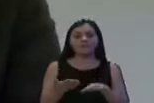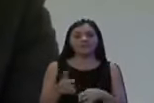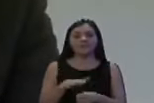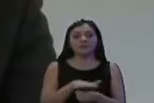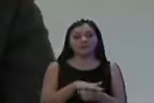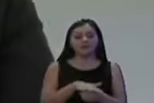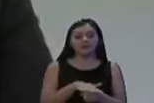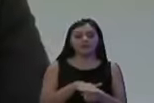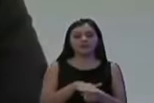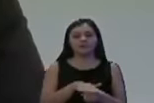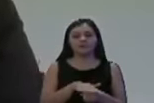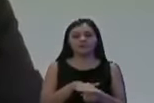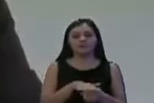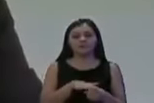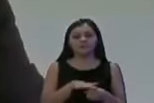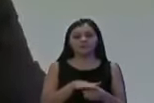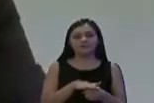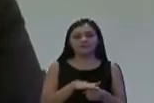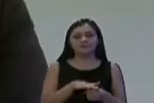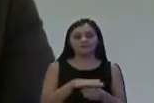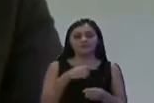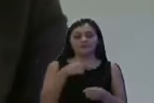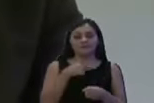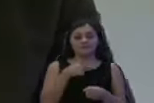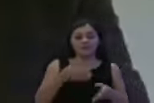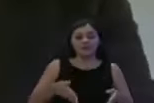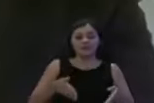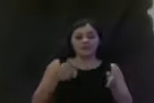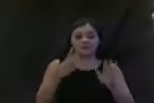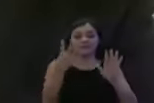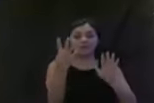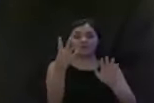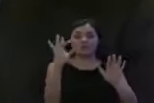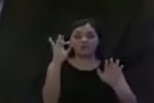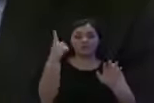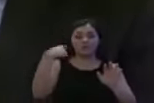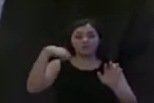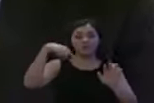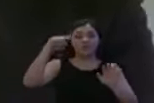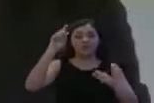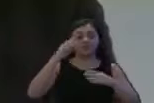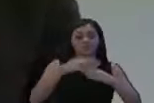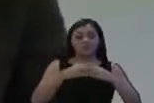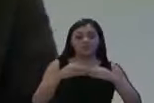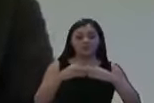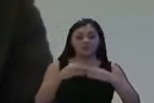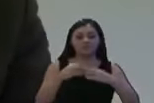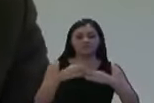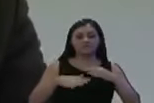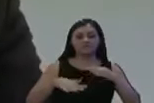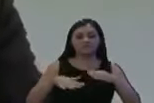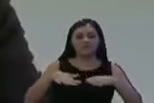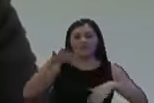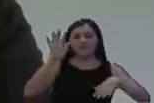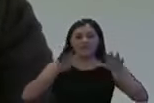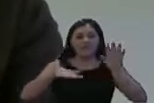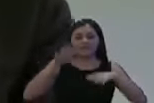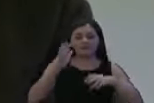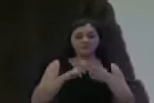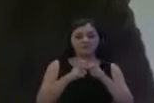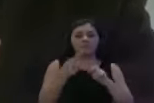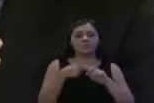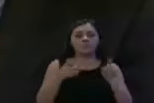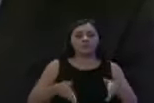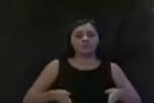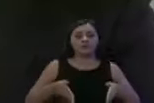34 meses finalmente la vía es cara costó 48 millones porque hubo que mover mucho más tierra pero bien ya tenemos una vía